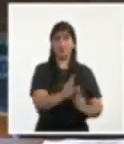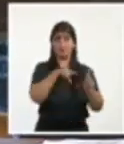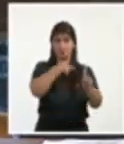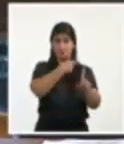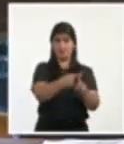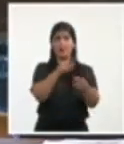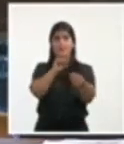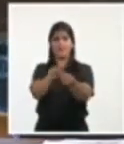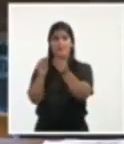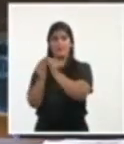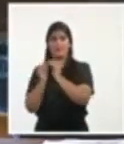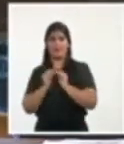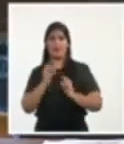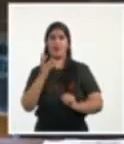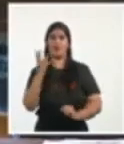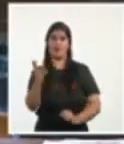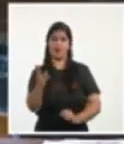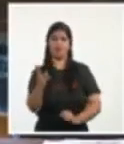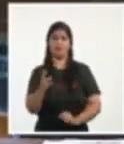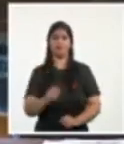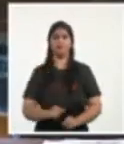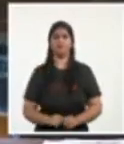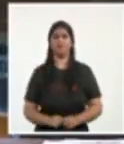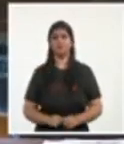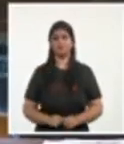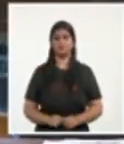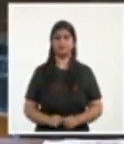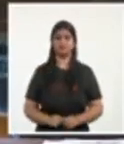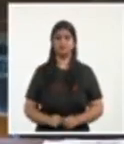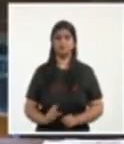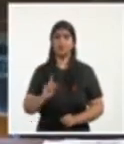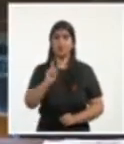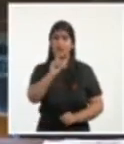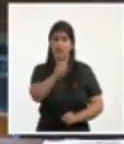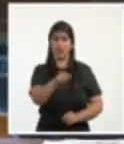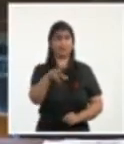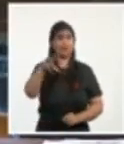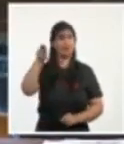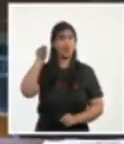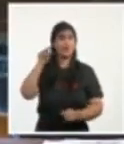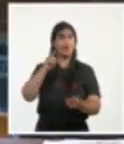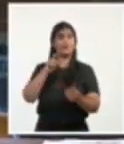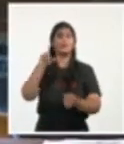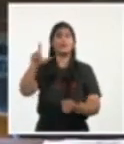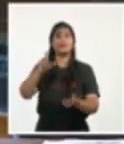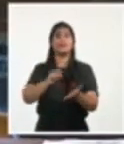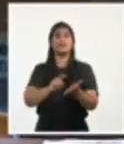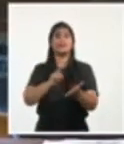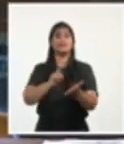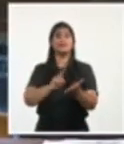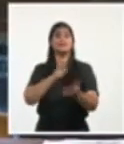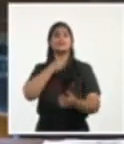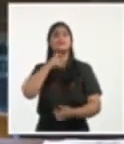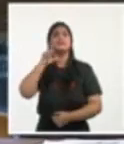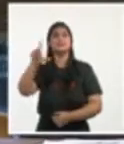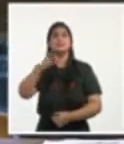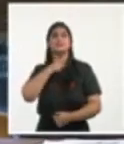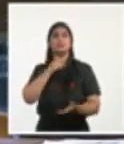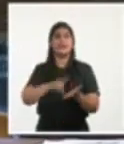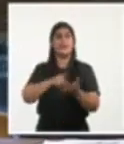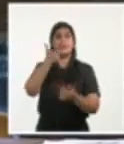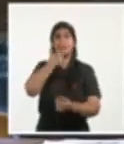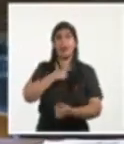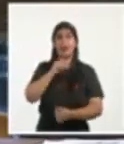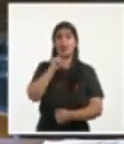cada persona enferma, se pueden contagiar más de 6 personas. Y es por eso que ahora vemos que cuando antes enfermaba uno en la familia y